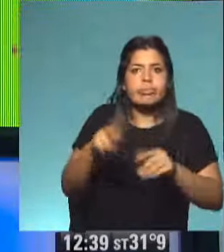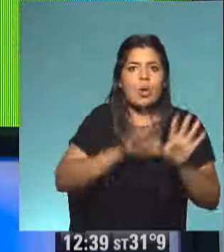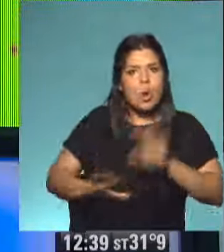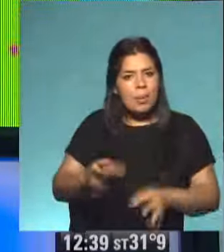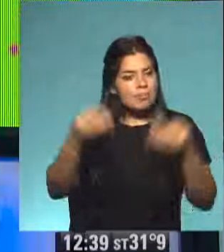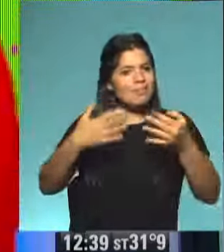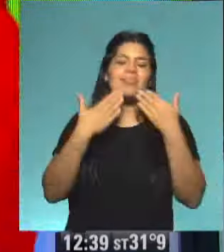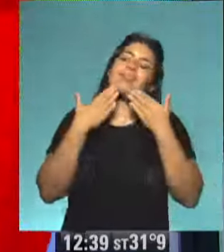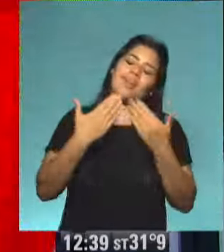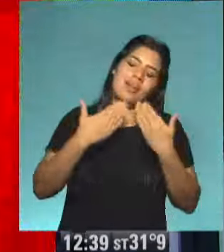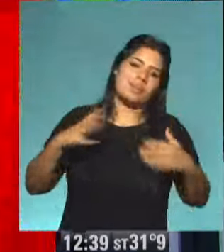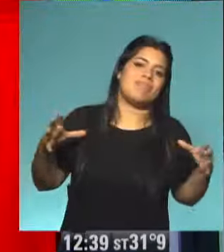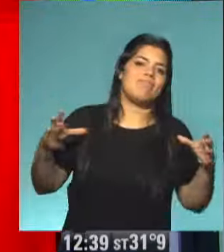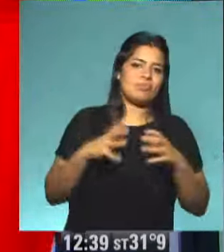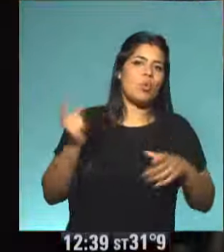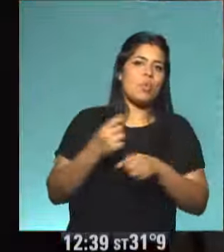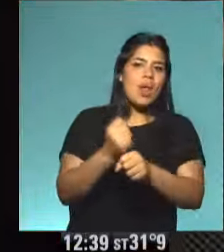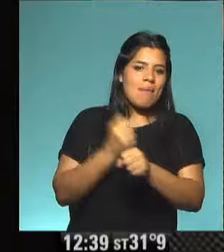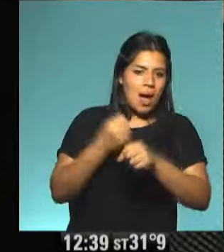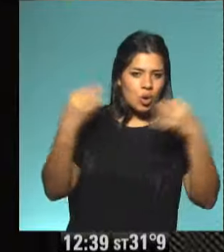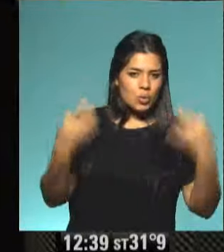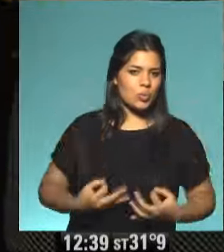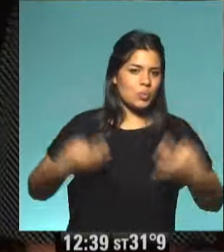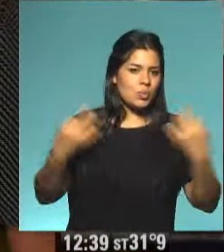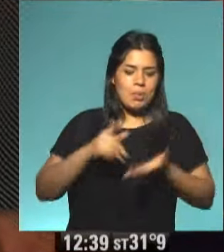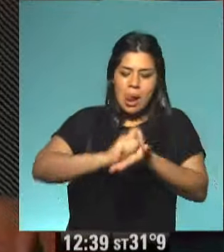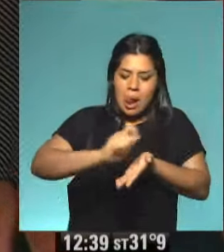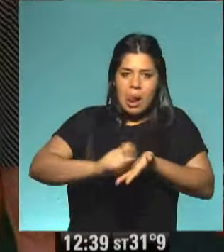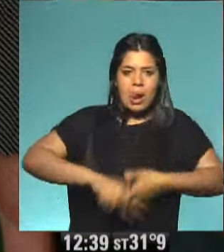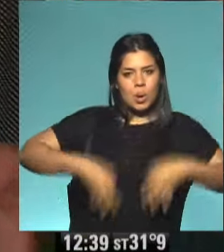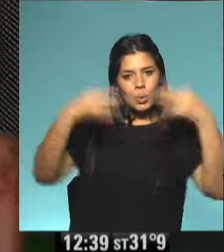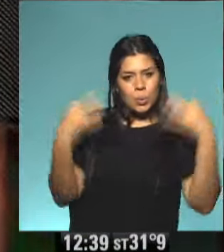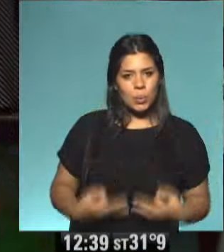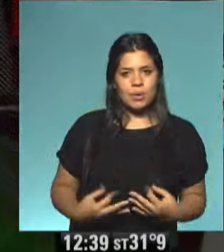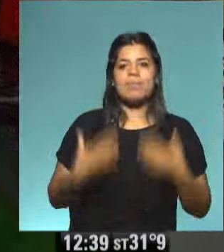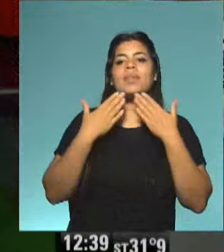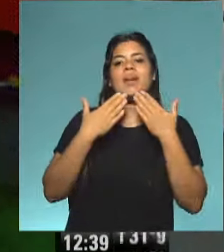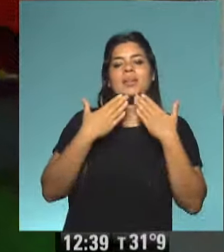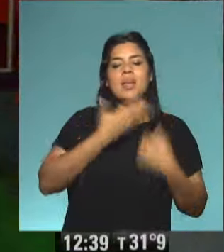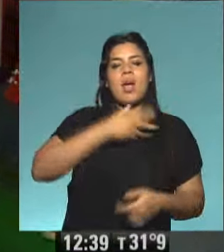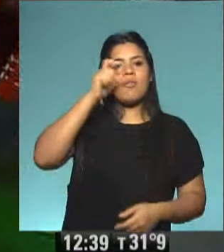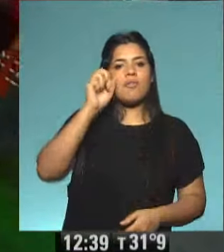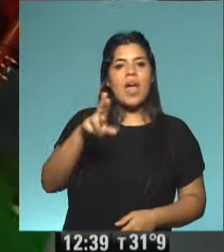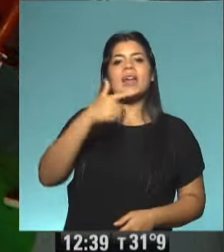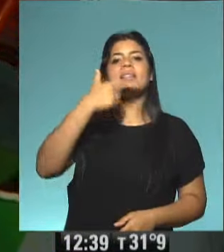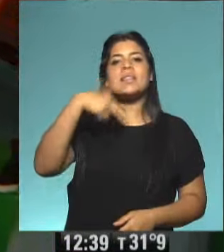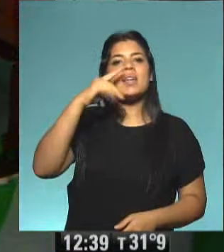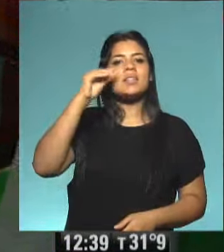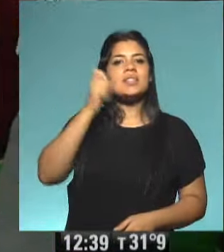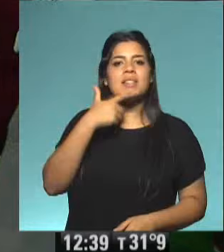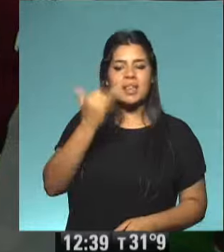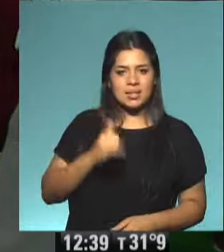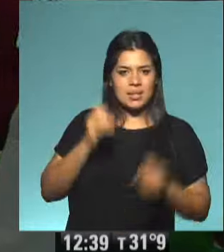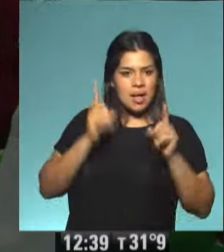también trabajaron en conjunto con nosotros para hacer un buen guión. Sí. Gracias, sí, Fer Sánchez. Gracias. Gracias.